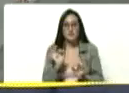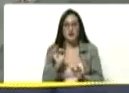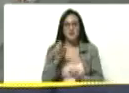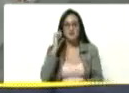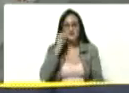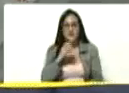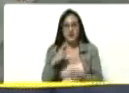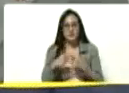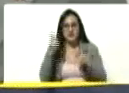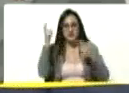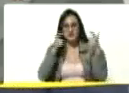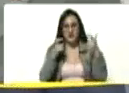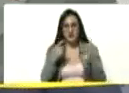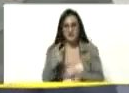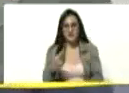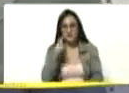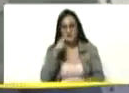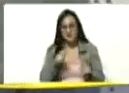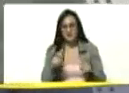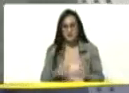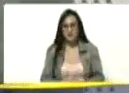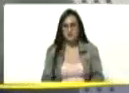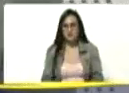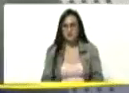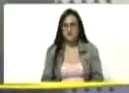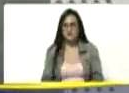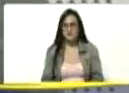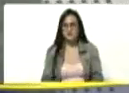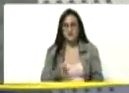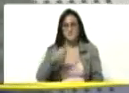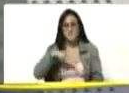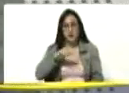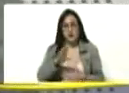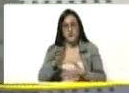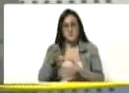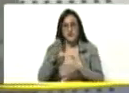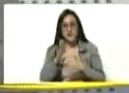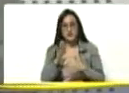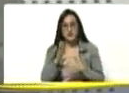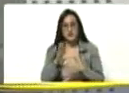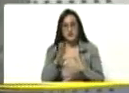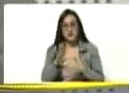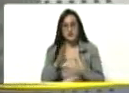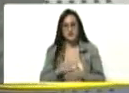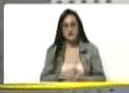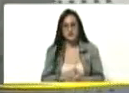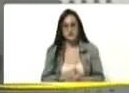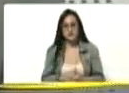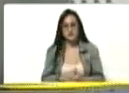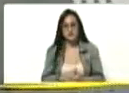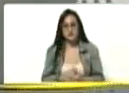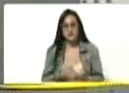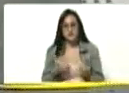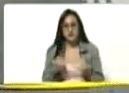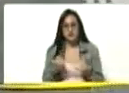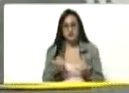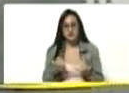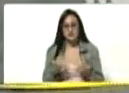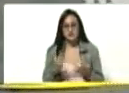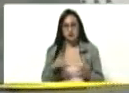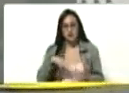Castro y Hugo Chávez. Held for our America. Para nuestra América. Is still within reach. Aún está al alcance